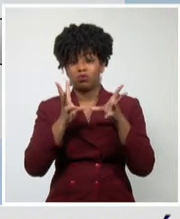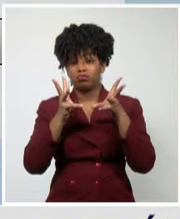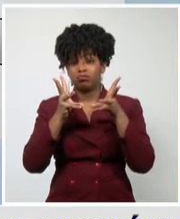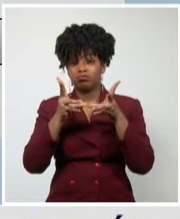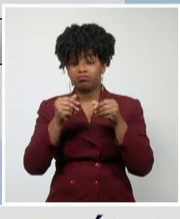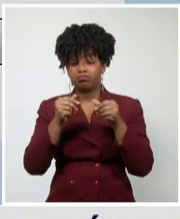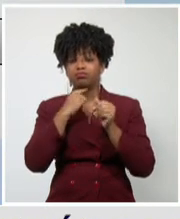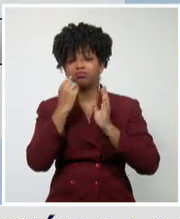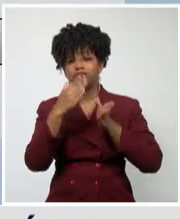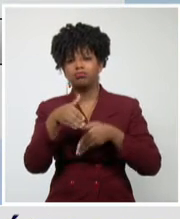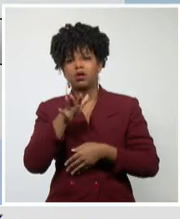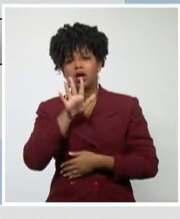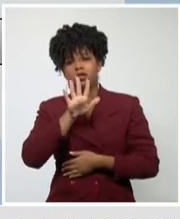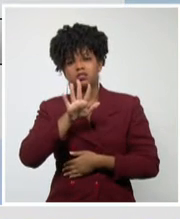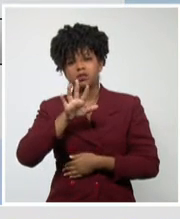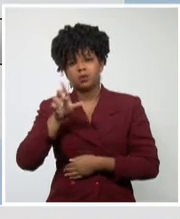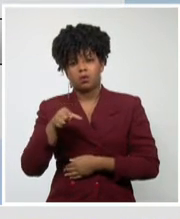un